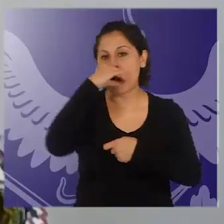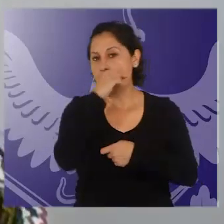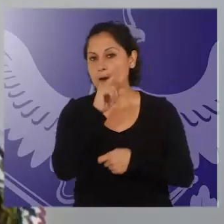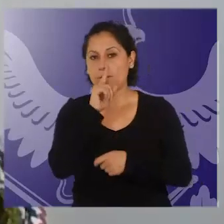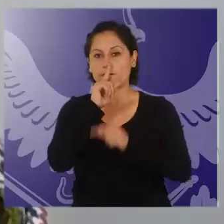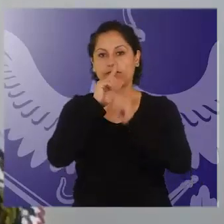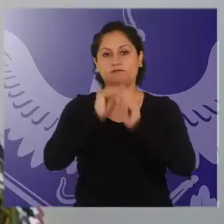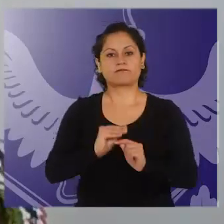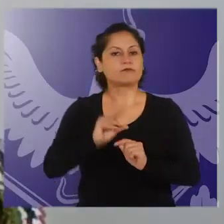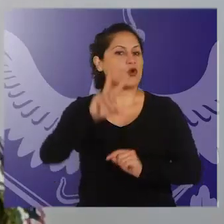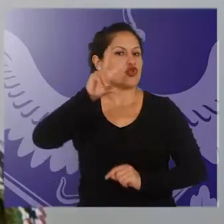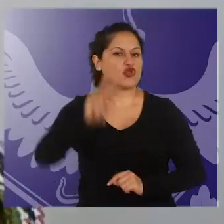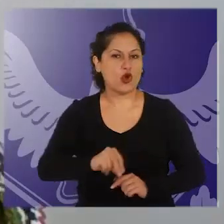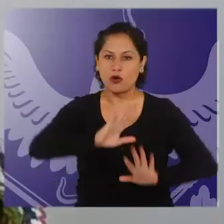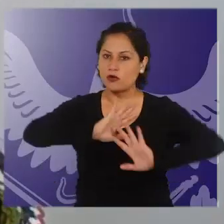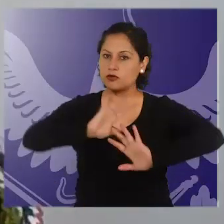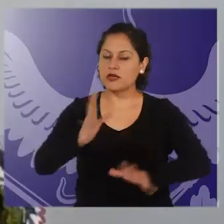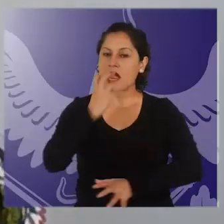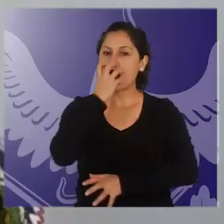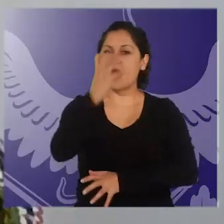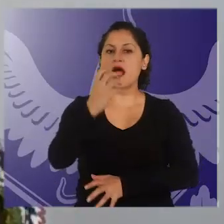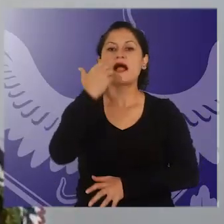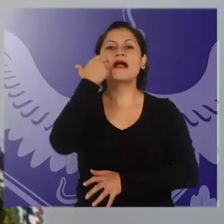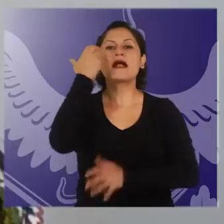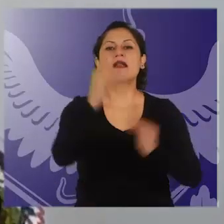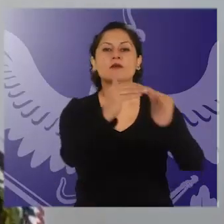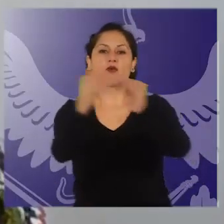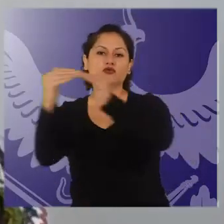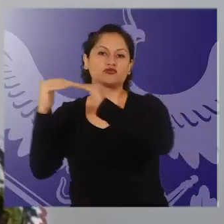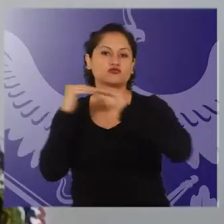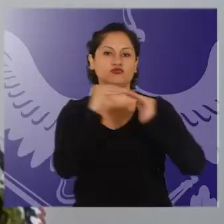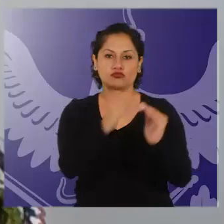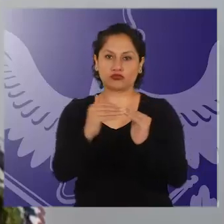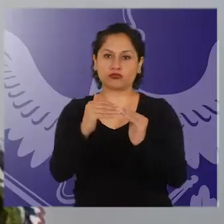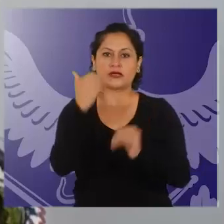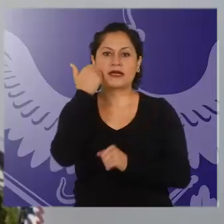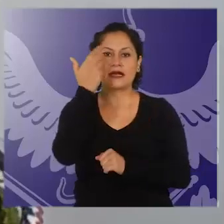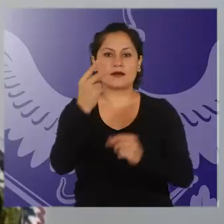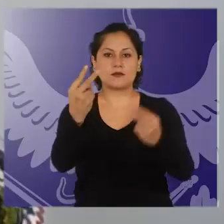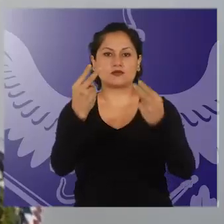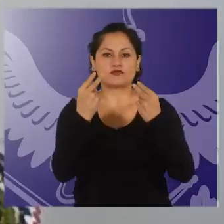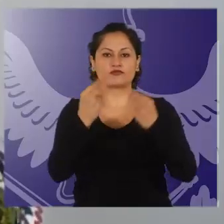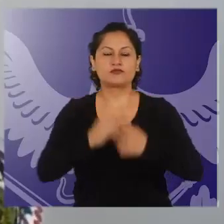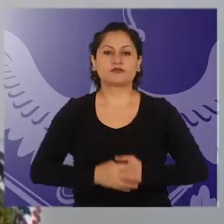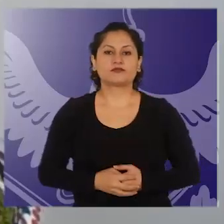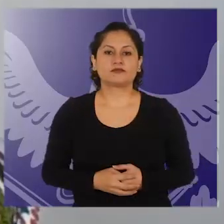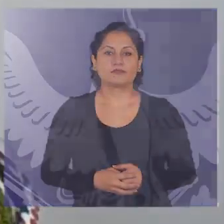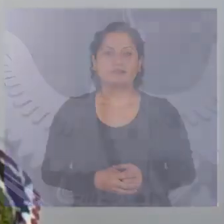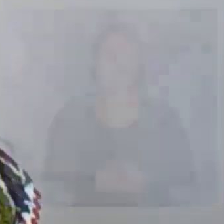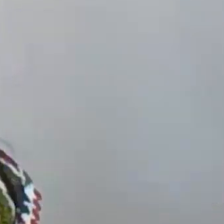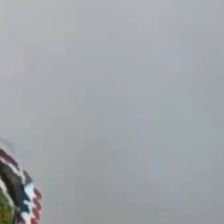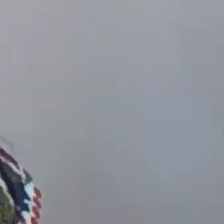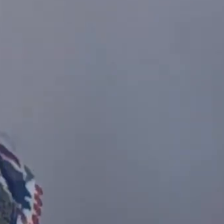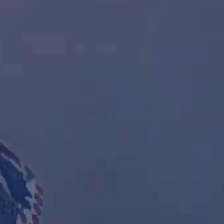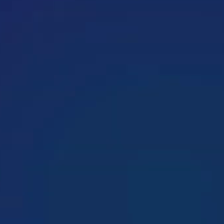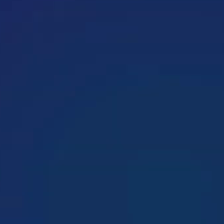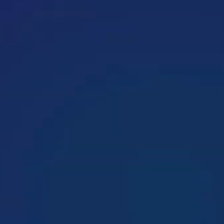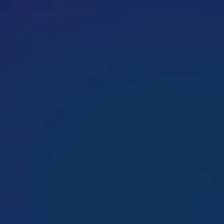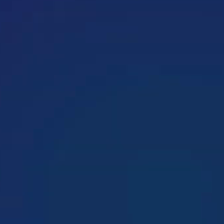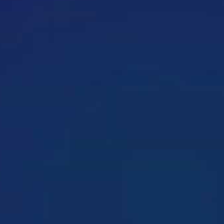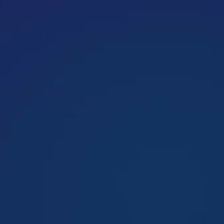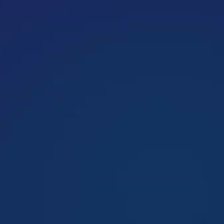afromexicanas hemos decidido no quedarnos calladas. Queremos una igualdad sustantiva. Queremos dejar de ser invisibles.